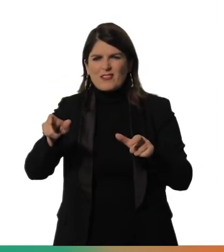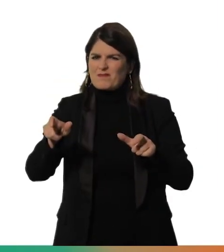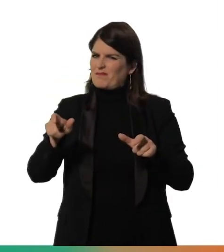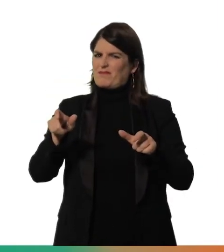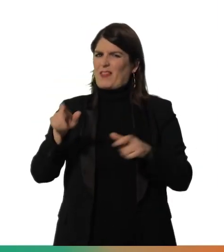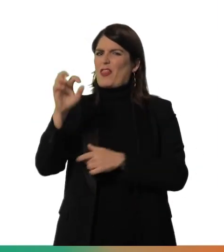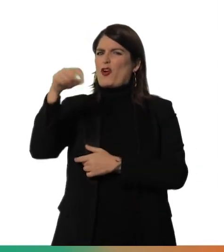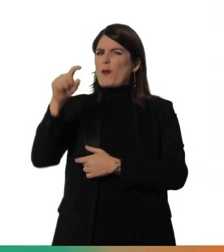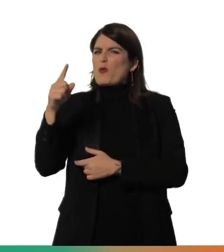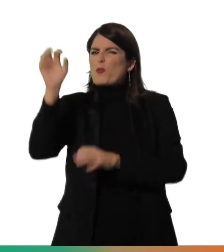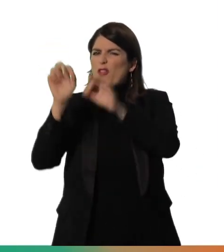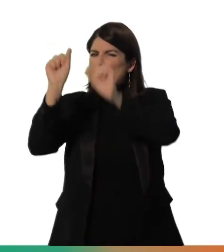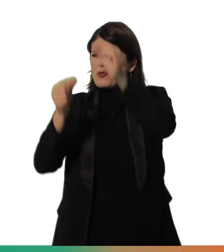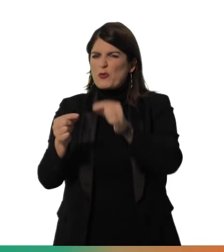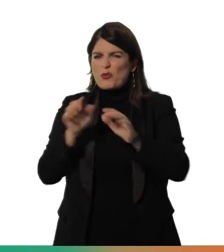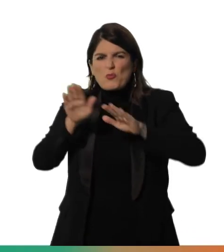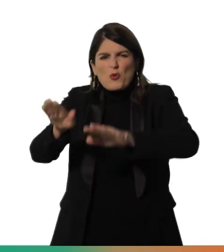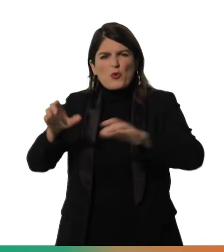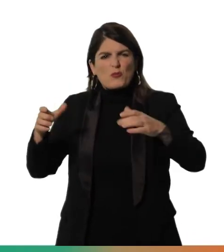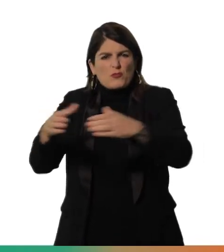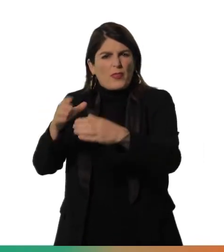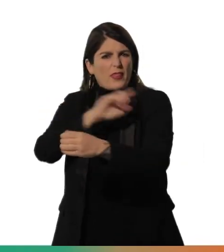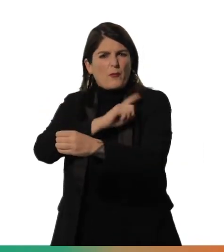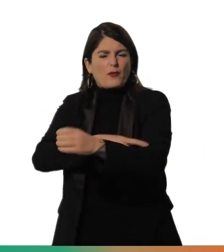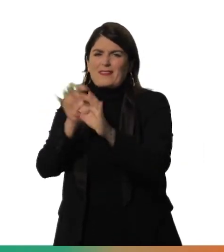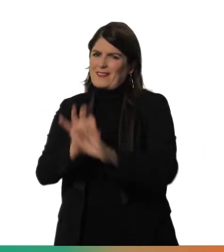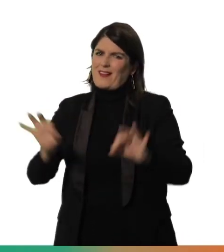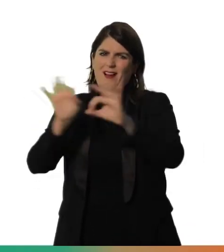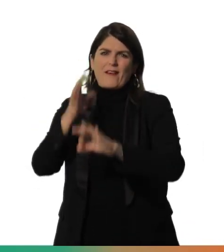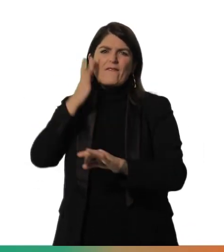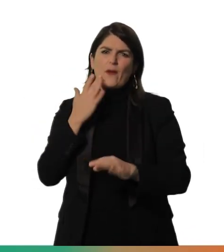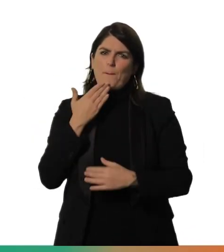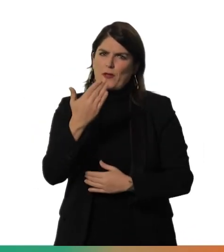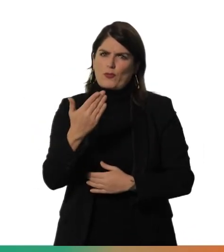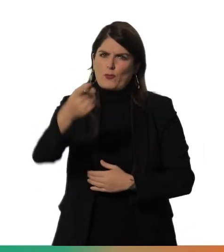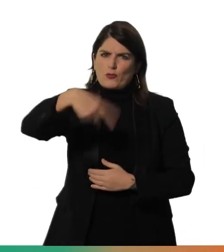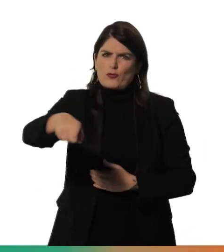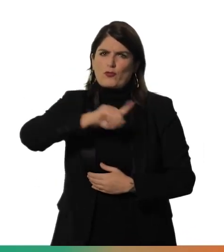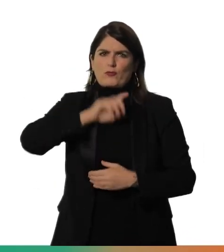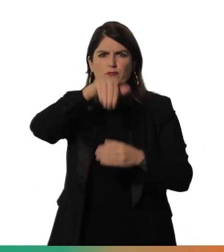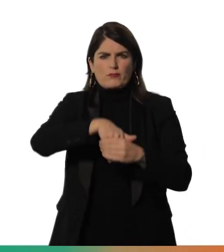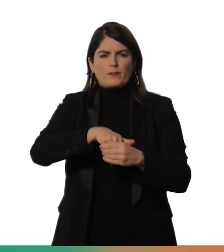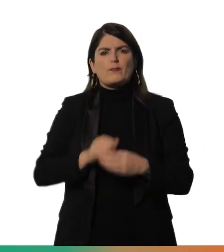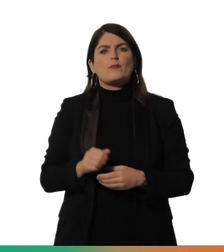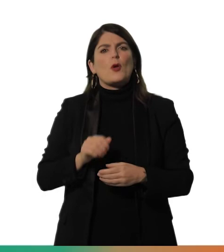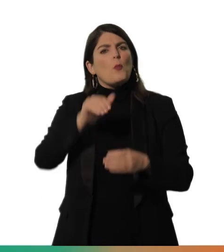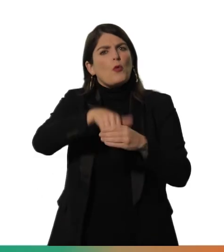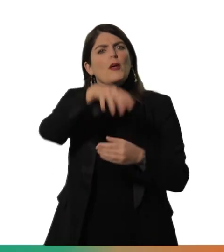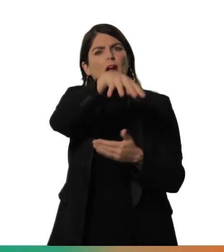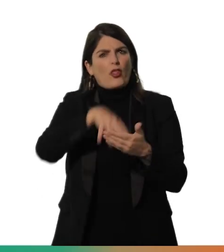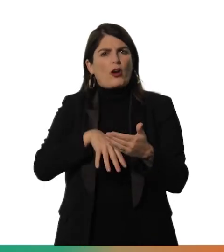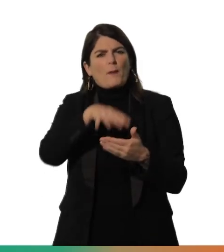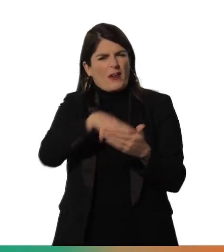no tengamos ni el 0,1 por el deporte. Pido que no votéis. Vota a